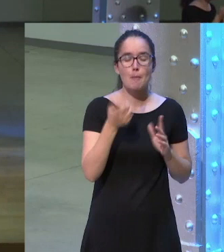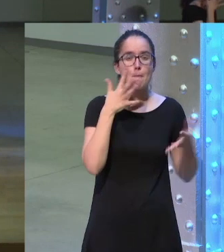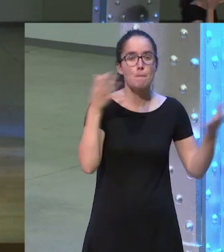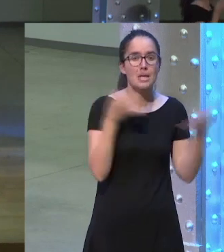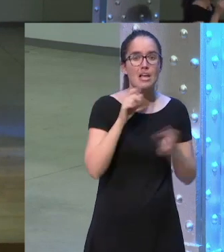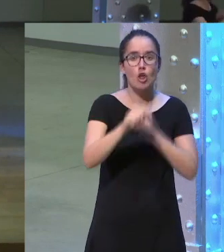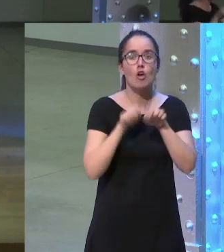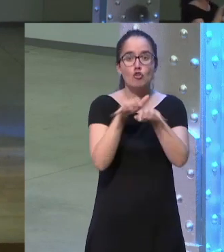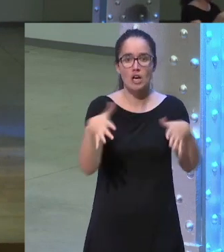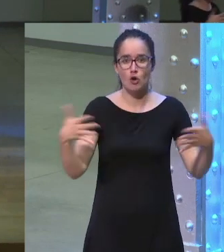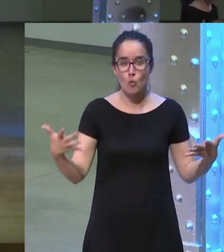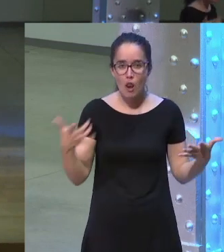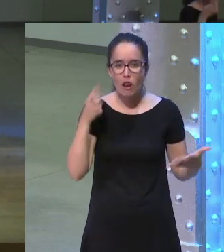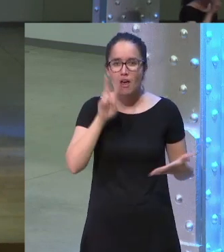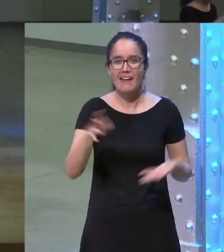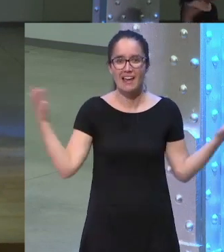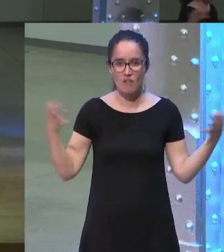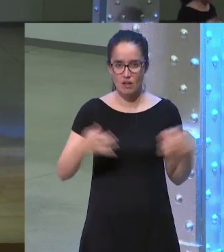riesgo de contagio hay, ¿qué ve?